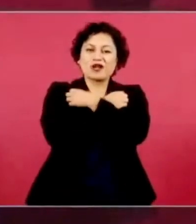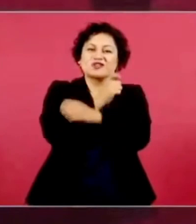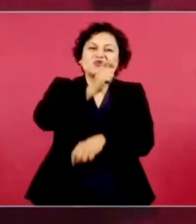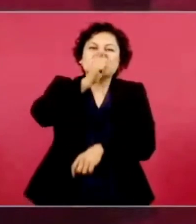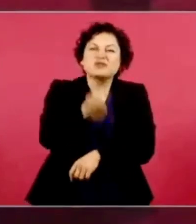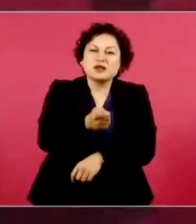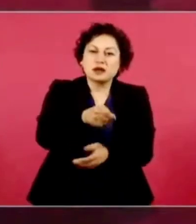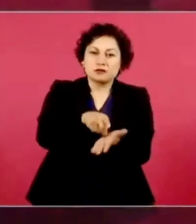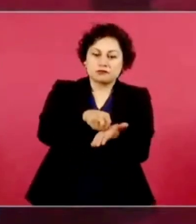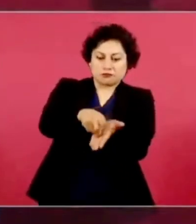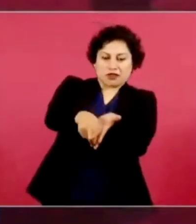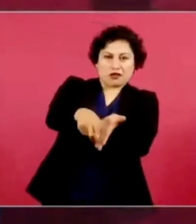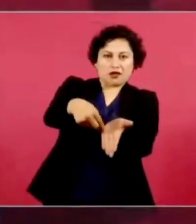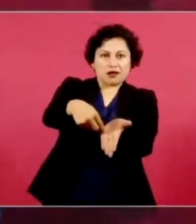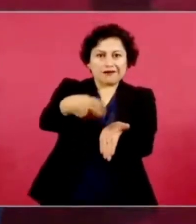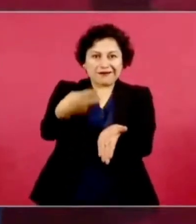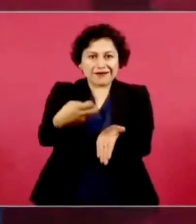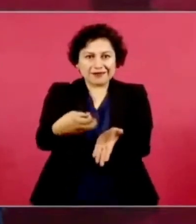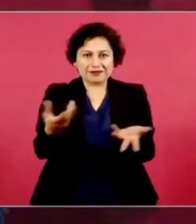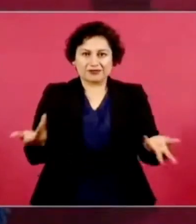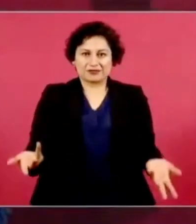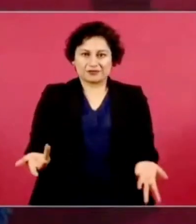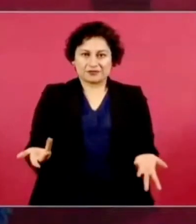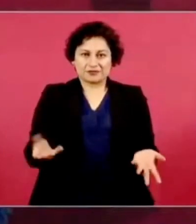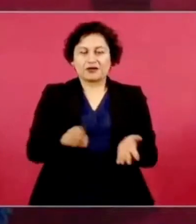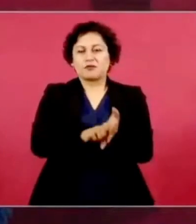Por ejemplo, en Estados Unidos no se habla de esto.